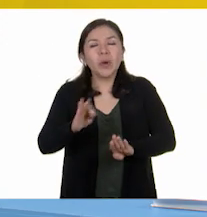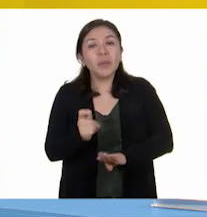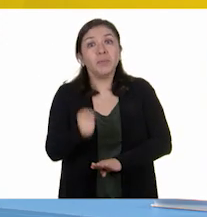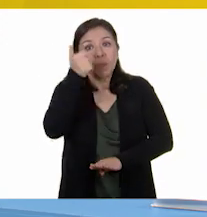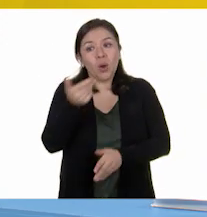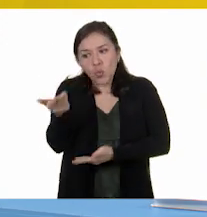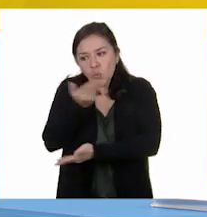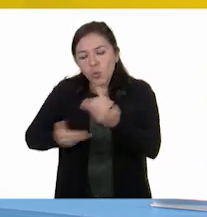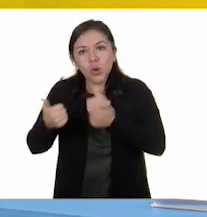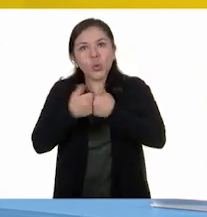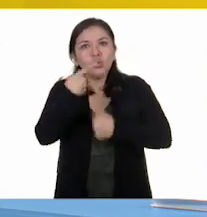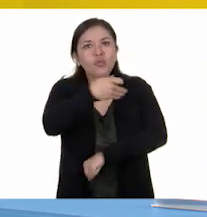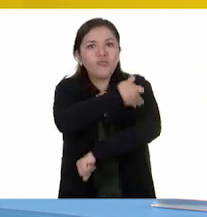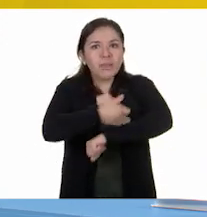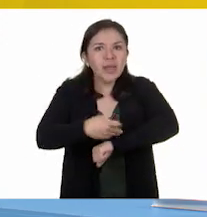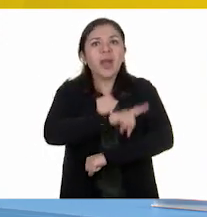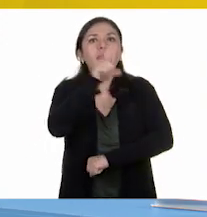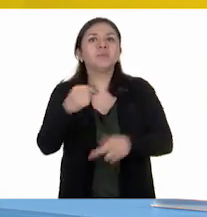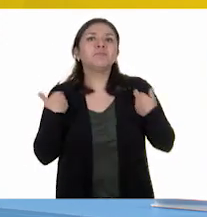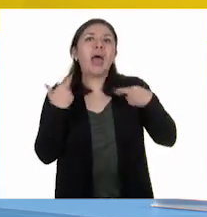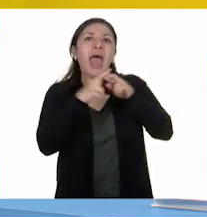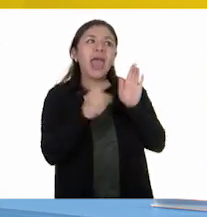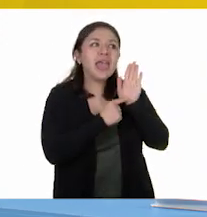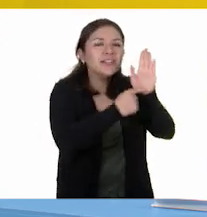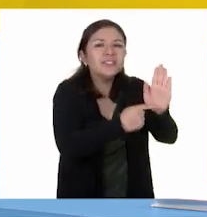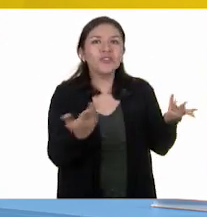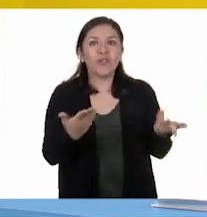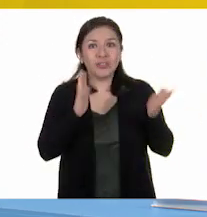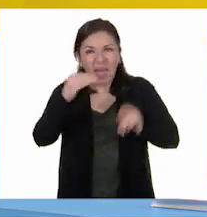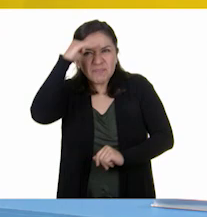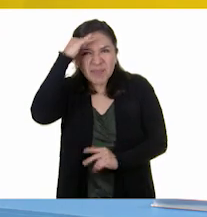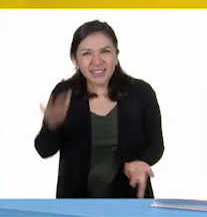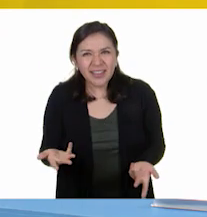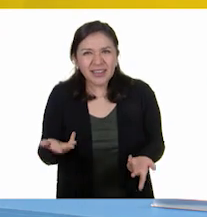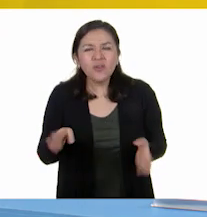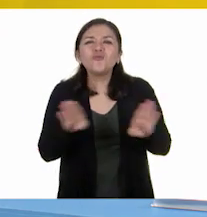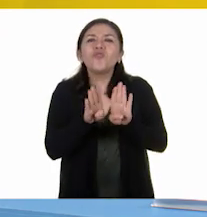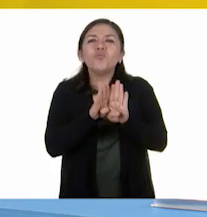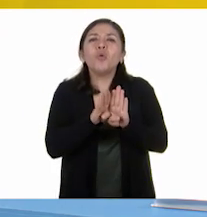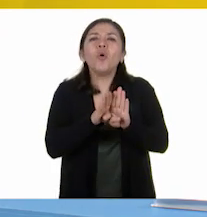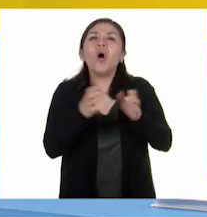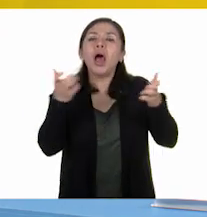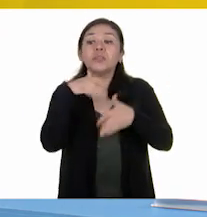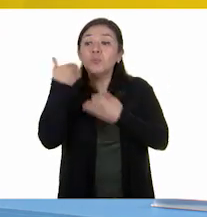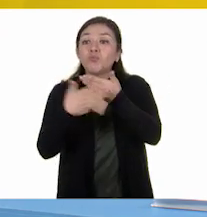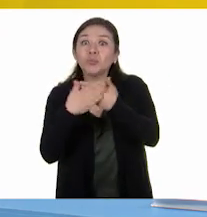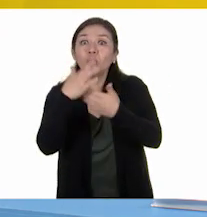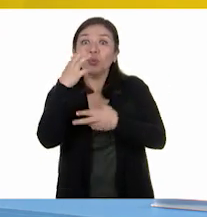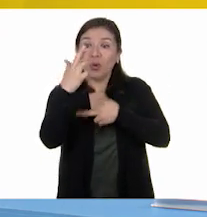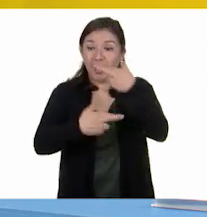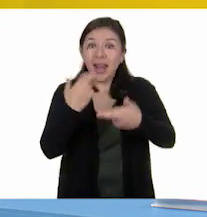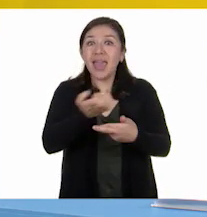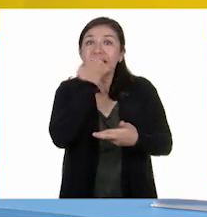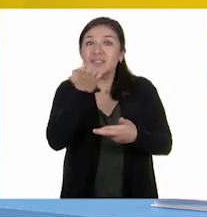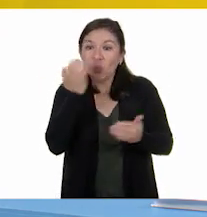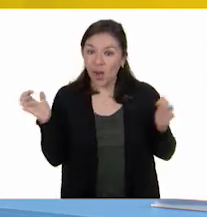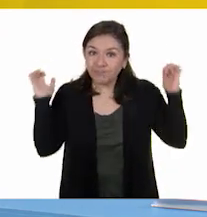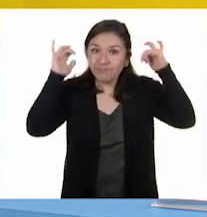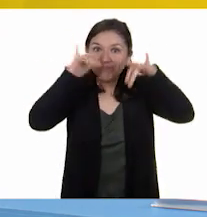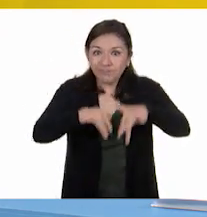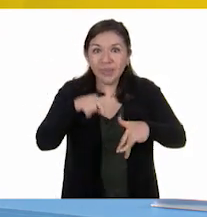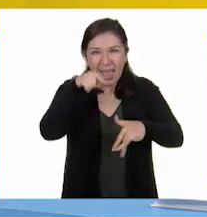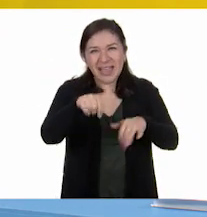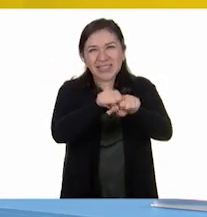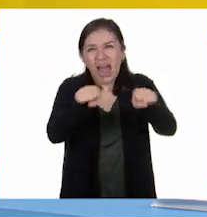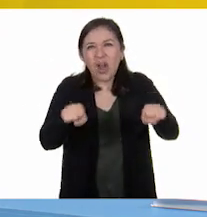primero con su familia y luego con su maestra o maestro? ¿Y cómo lo van a compartir cuando regresen a sus aulas, físicamente,